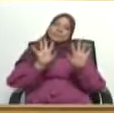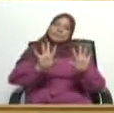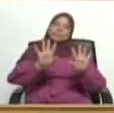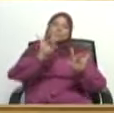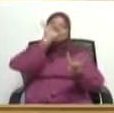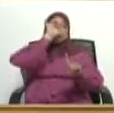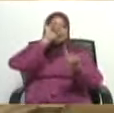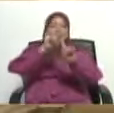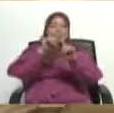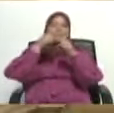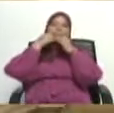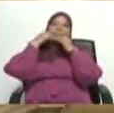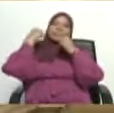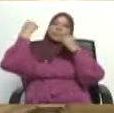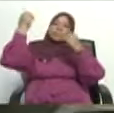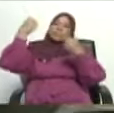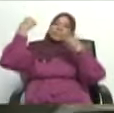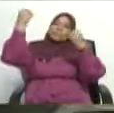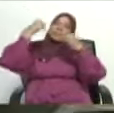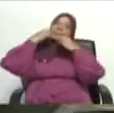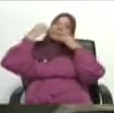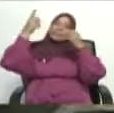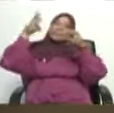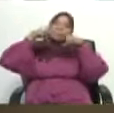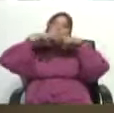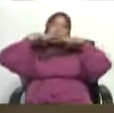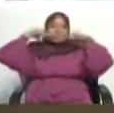fue con sus canciones, con su fuerza, con su risa,